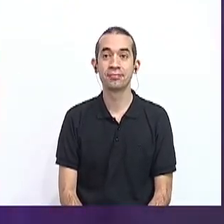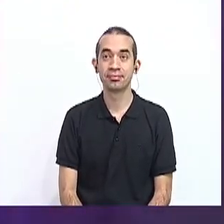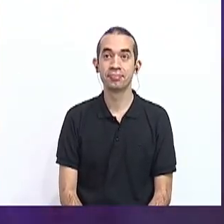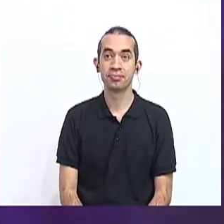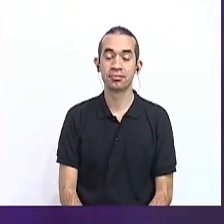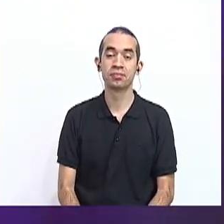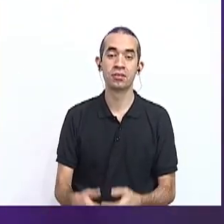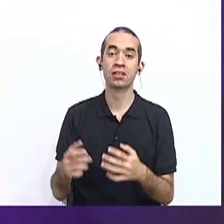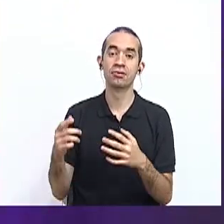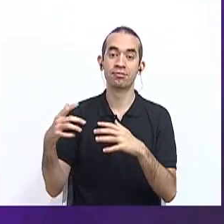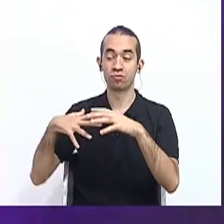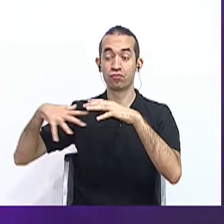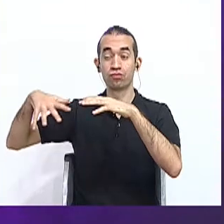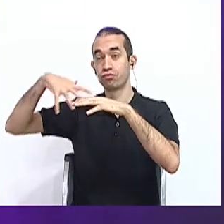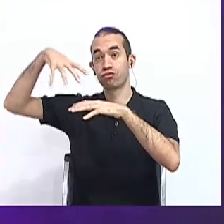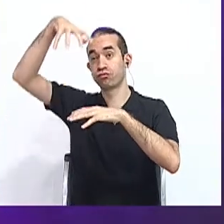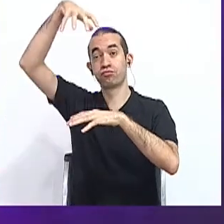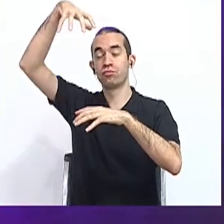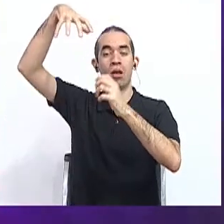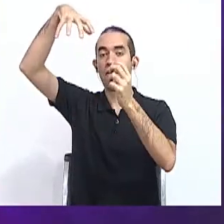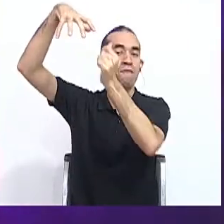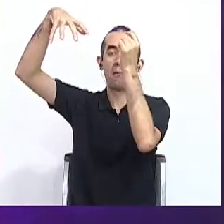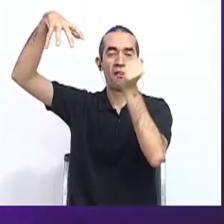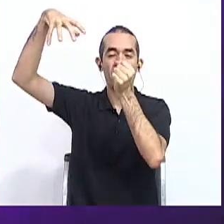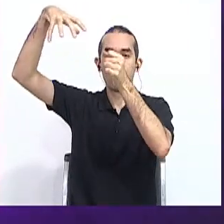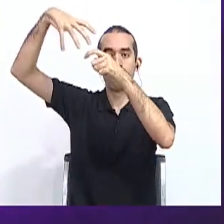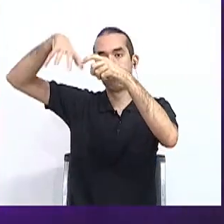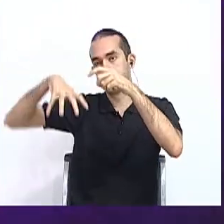Ahora bajará rápidamente porque se enfría rápido.